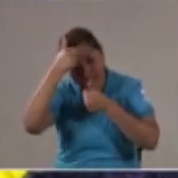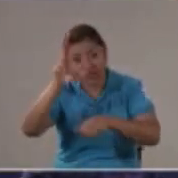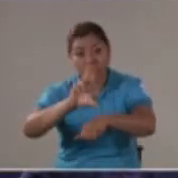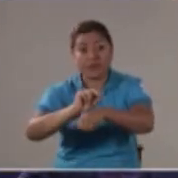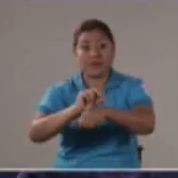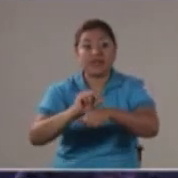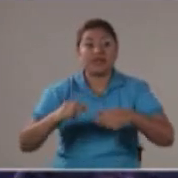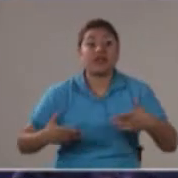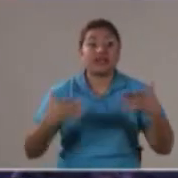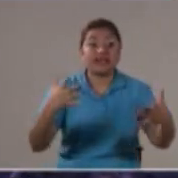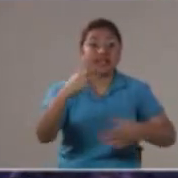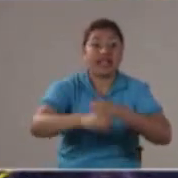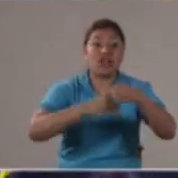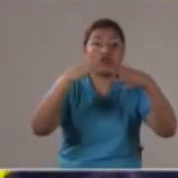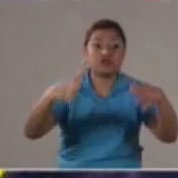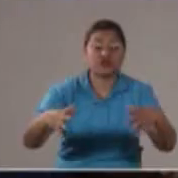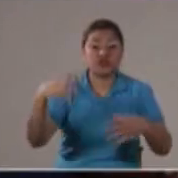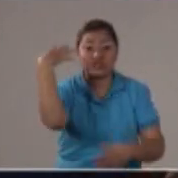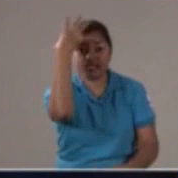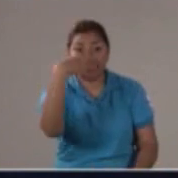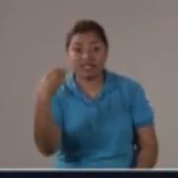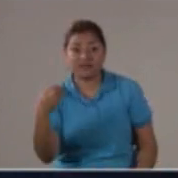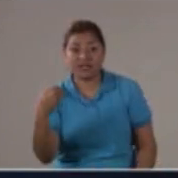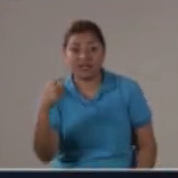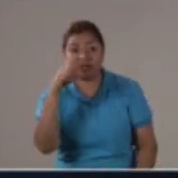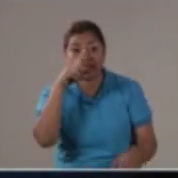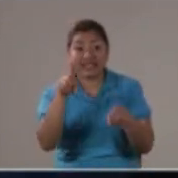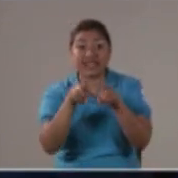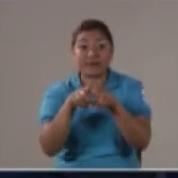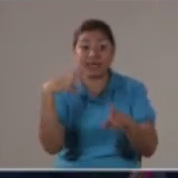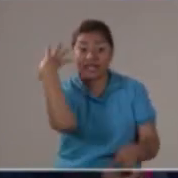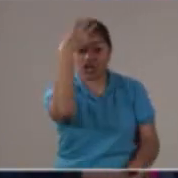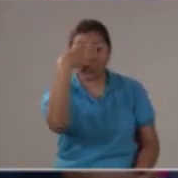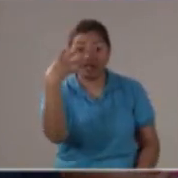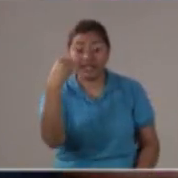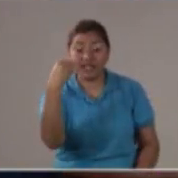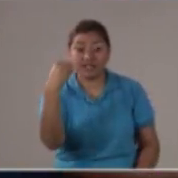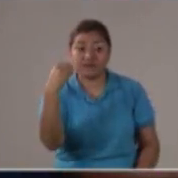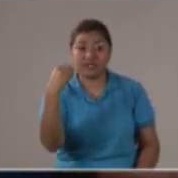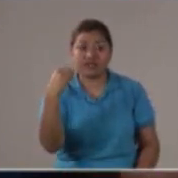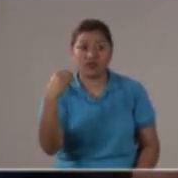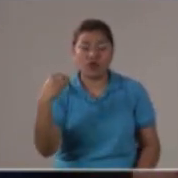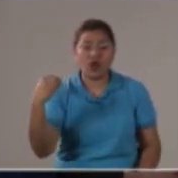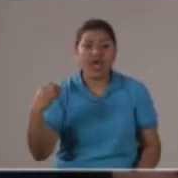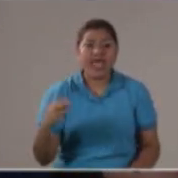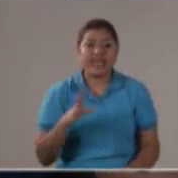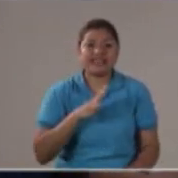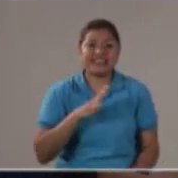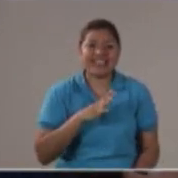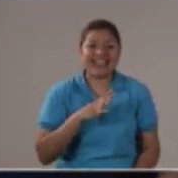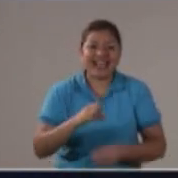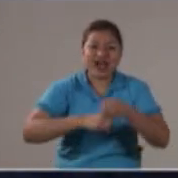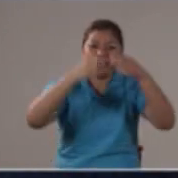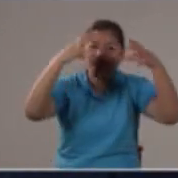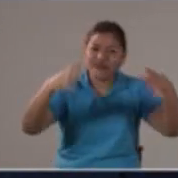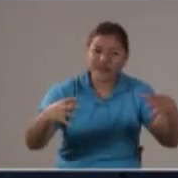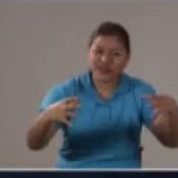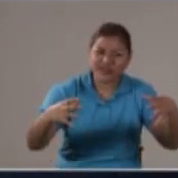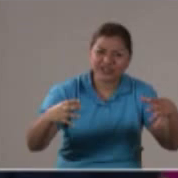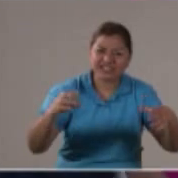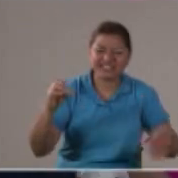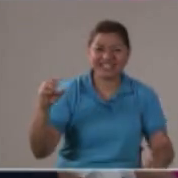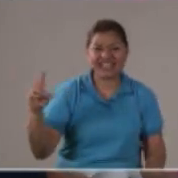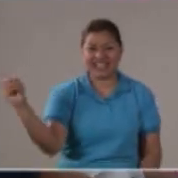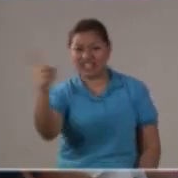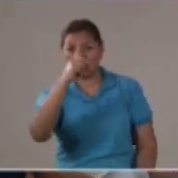los frutos del Espíritu, permite que tenga los frutos de sus lomos, permite, Señor, que fructifique de tal manera que todos lo